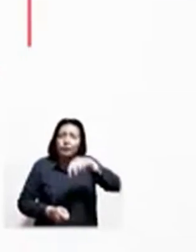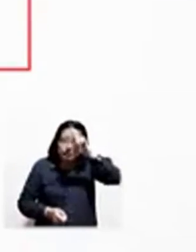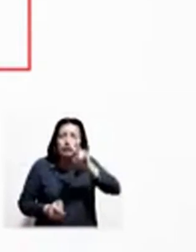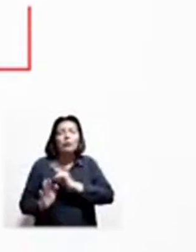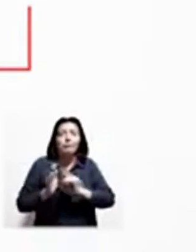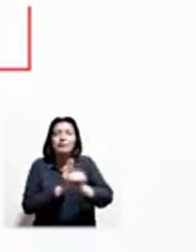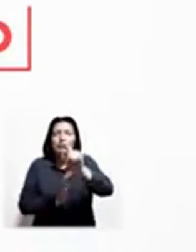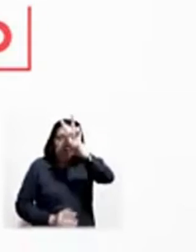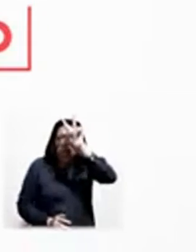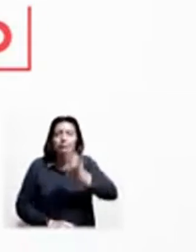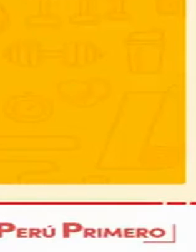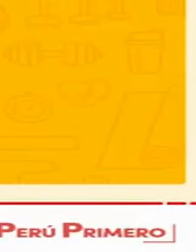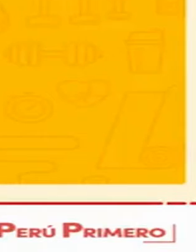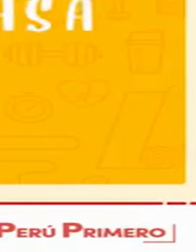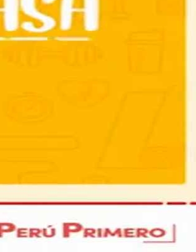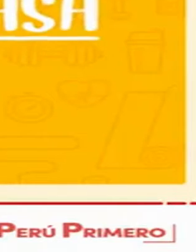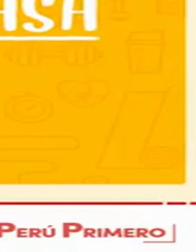Perú. El Perú primero.